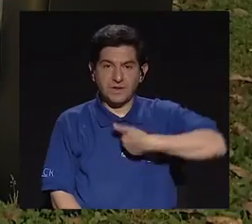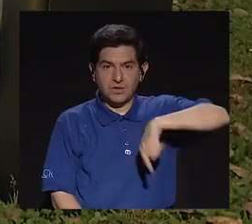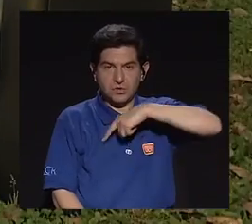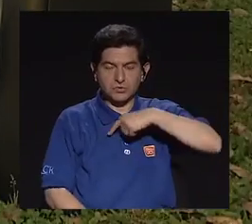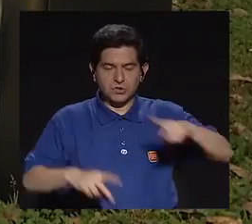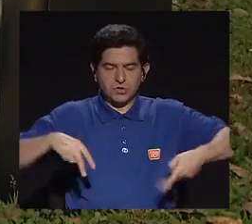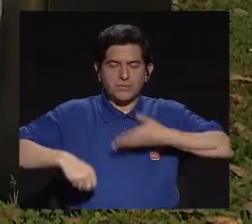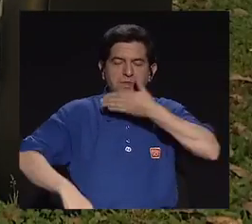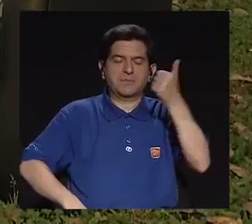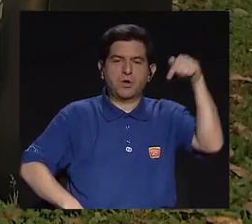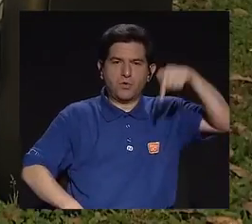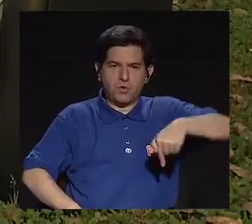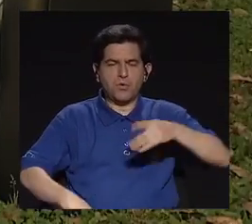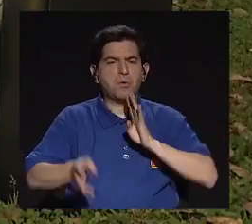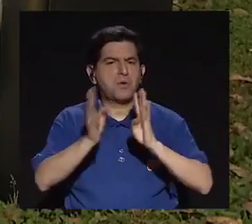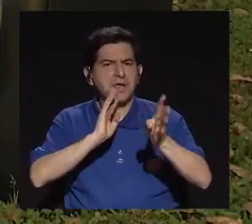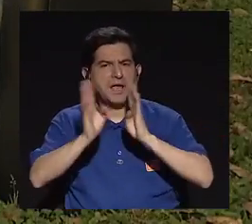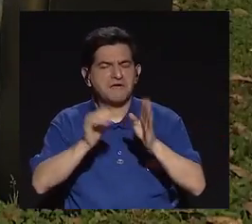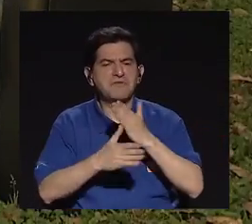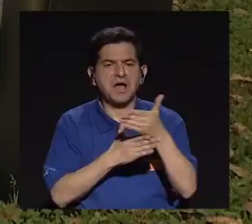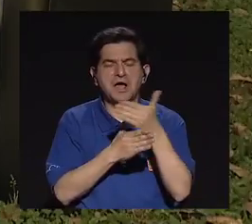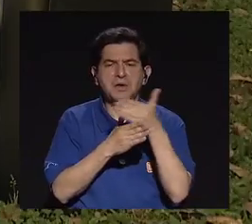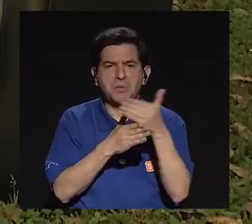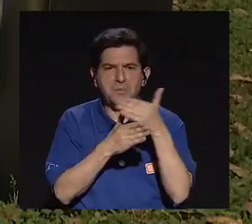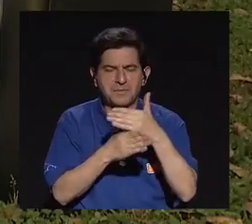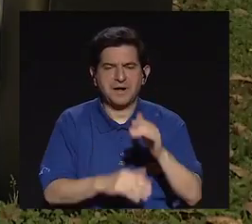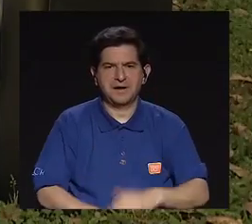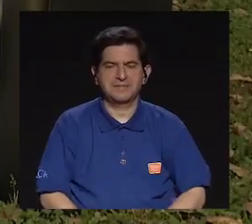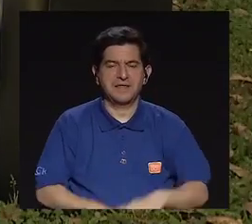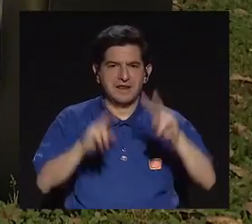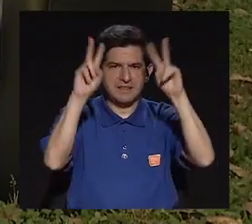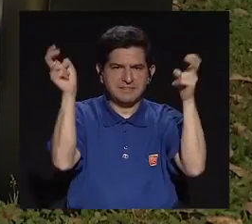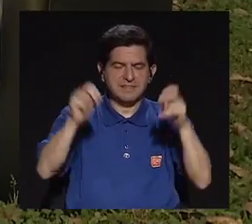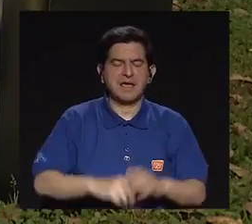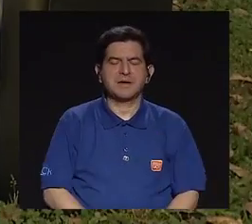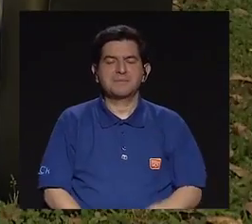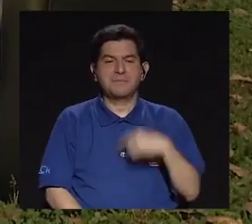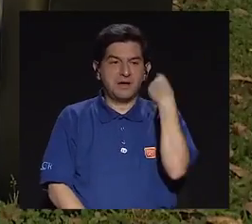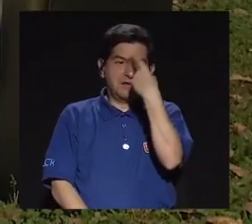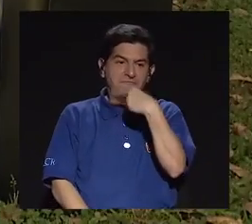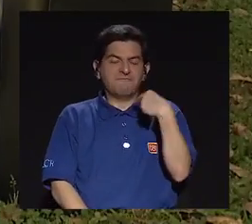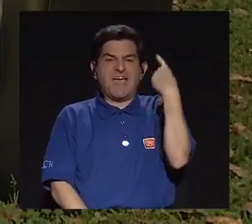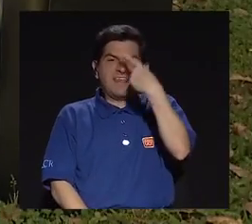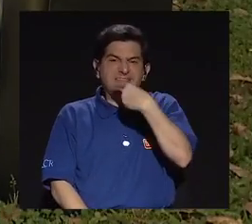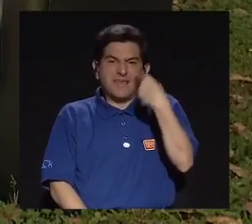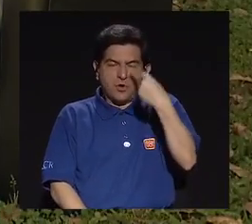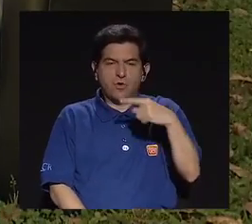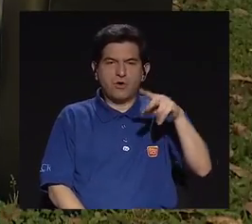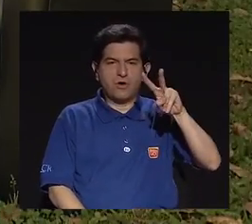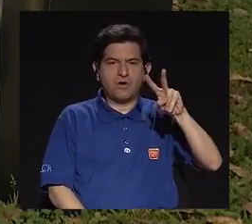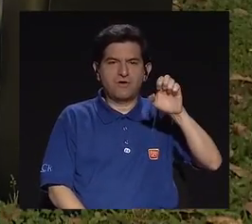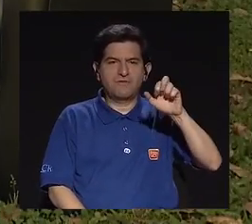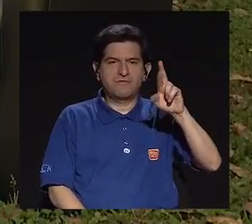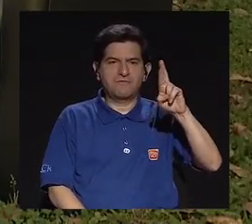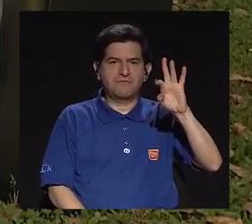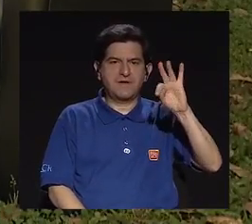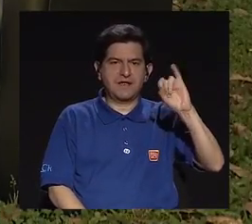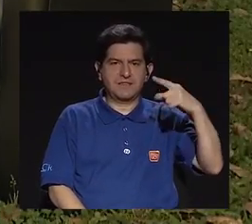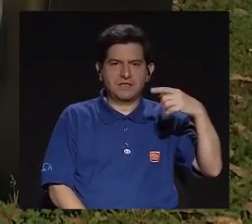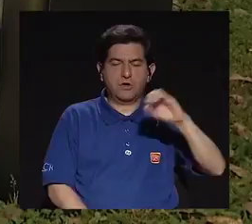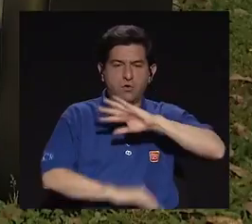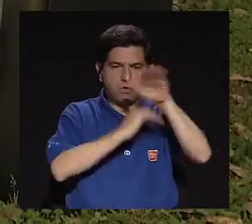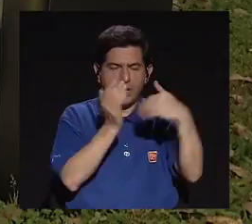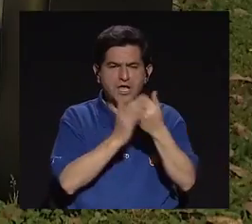Somos Vivir Mejor y el día de hoy estamos conversando y compartiendo con ustedes el tema del vértigo, que bueno, pues casi que en todas las